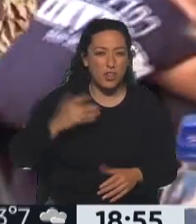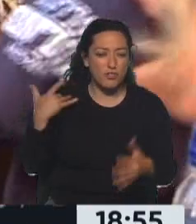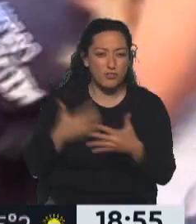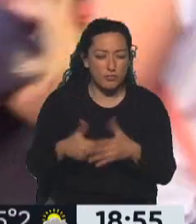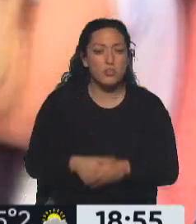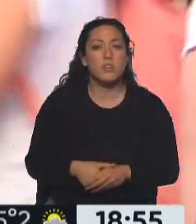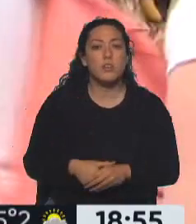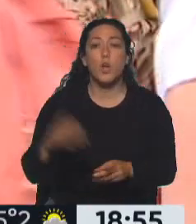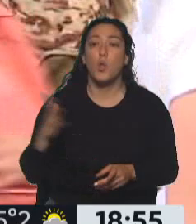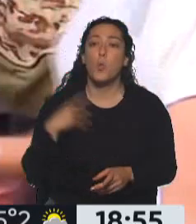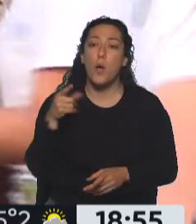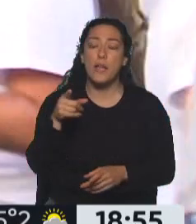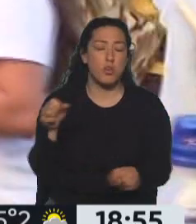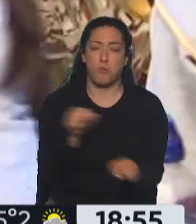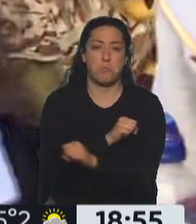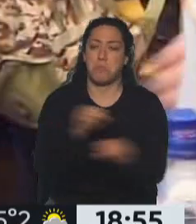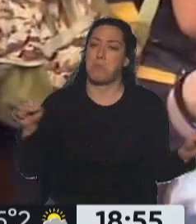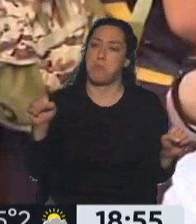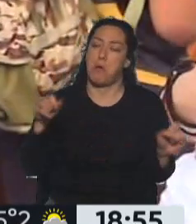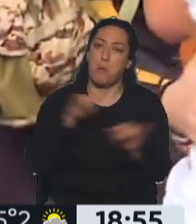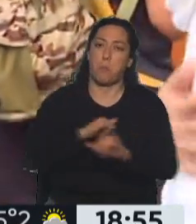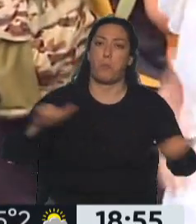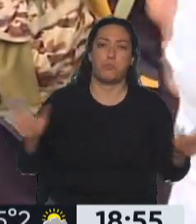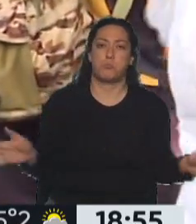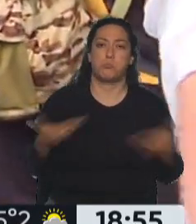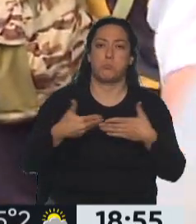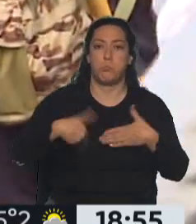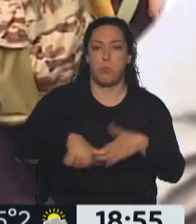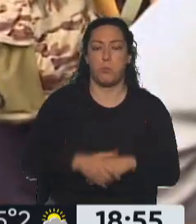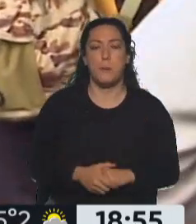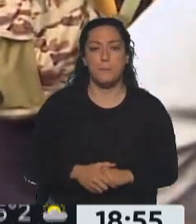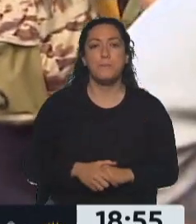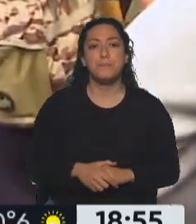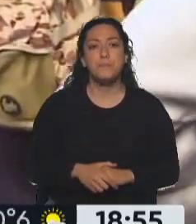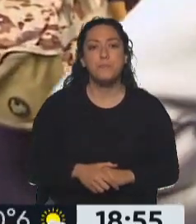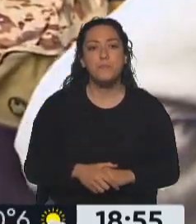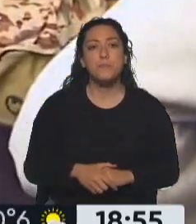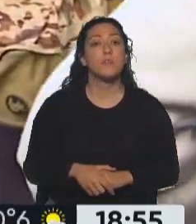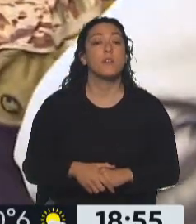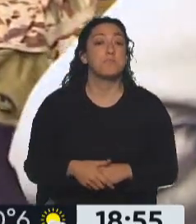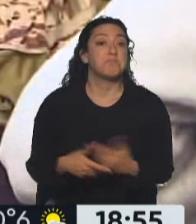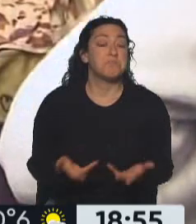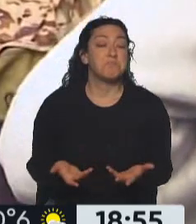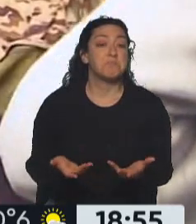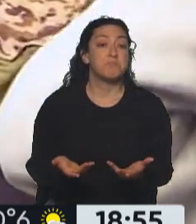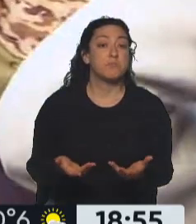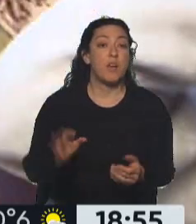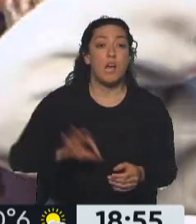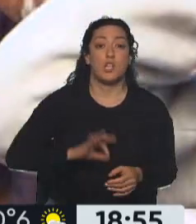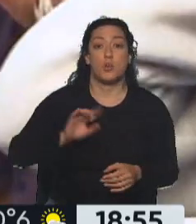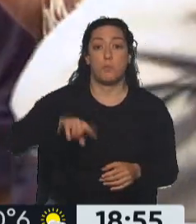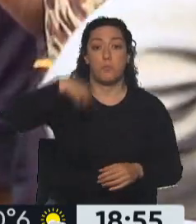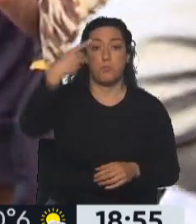Sus dueños, de manera repentina, decidieron cerrar este colegio y ya a partir del año que